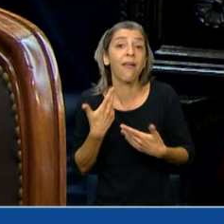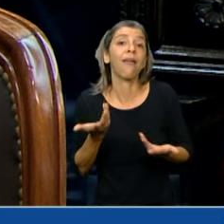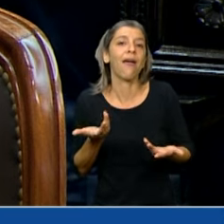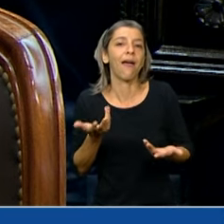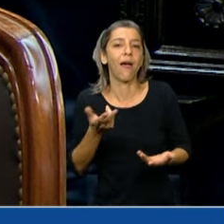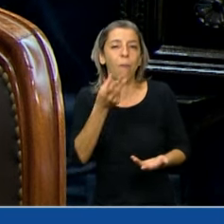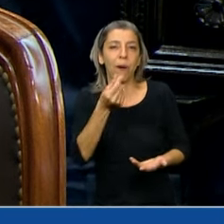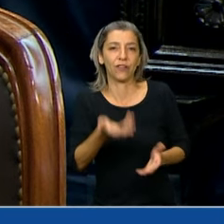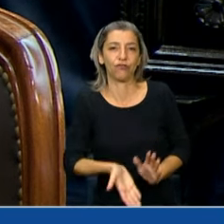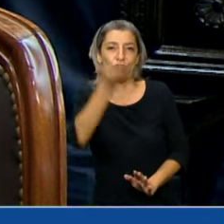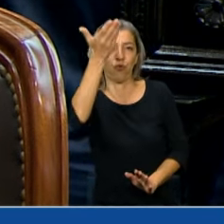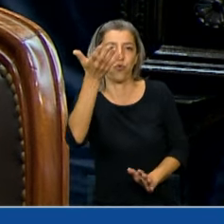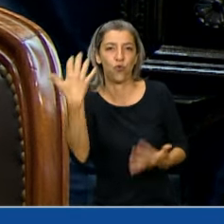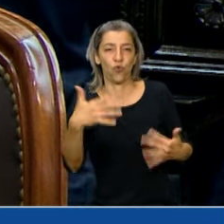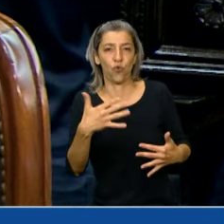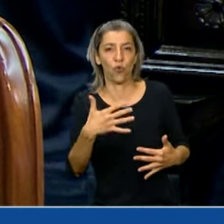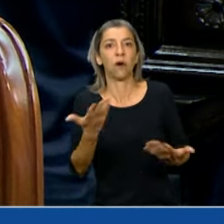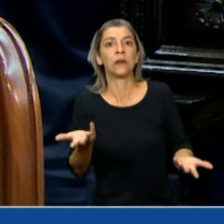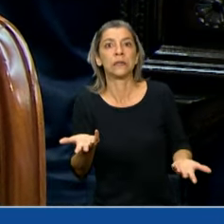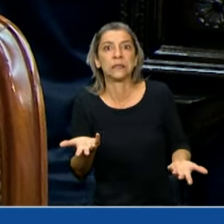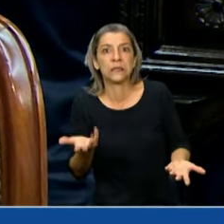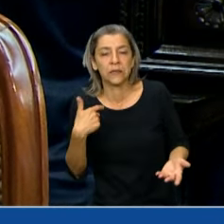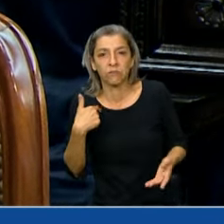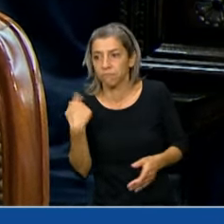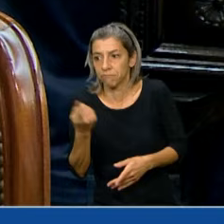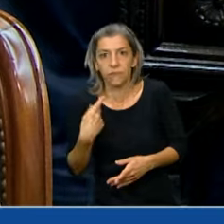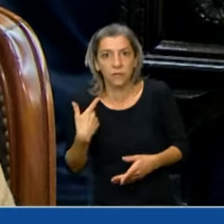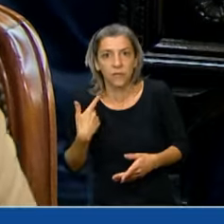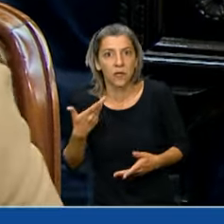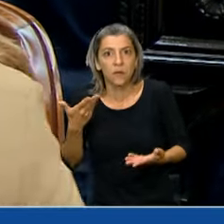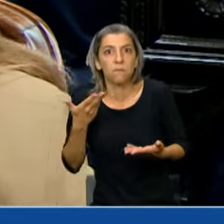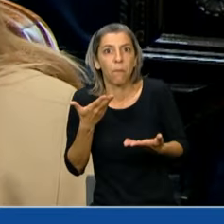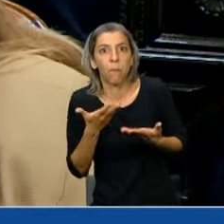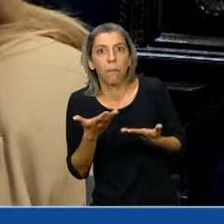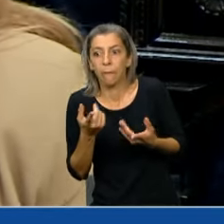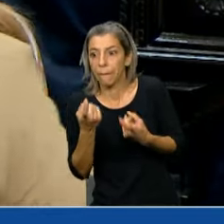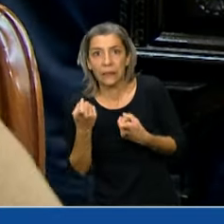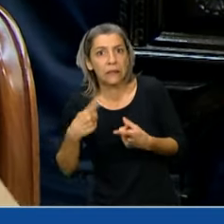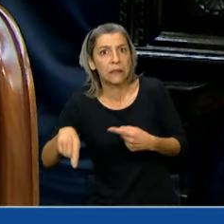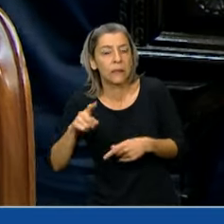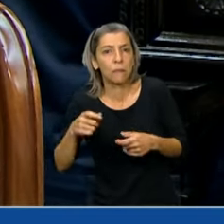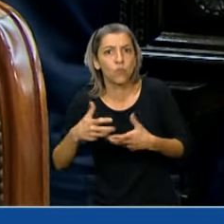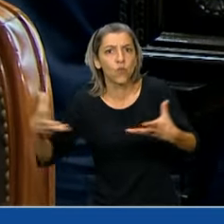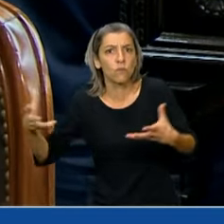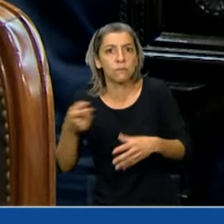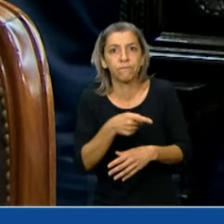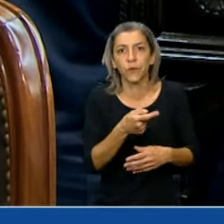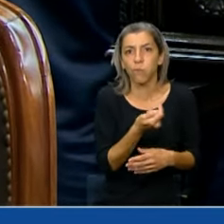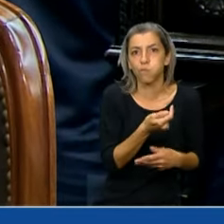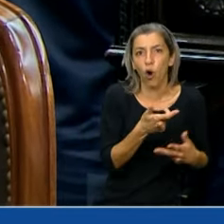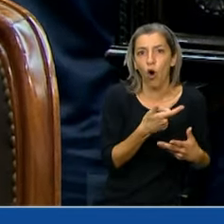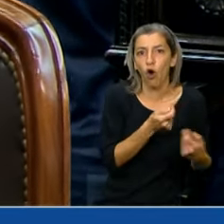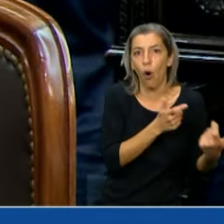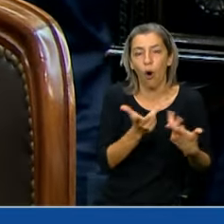genera una crisis sobre la demanda en la ciudad de Buenos Aires hay 452